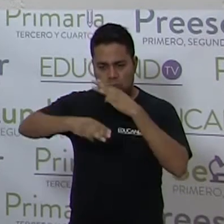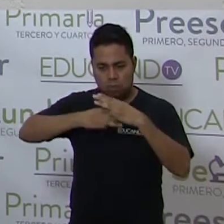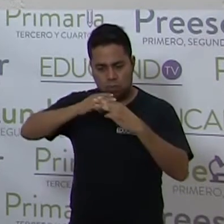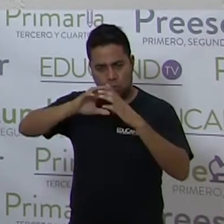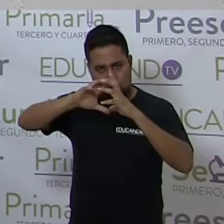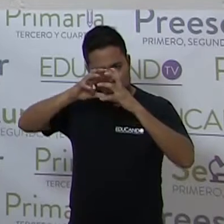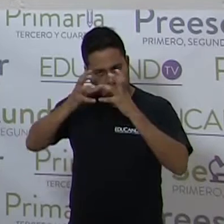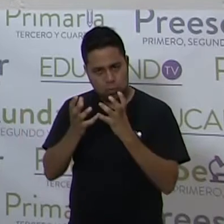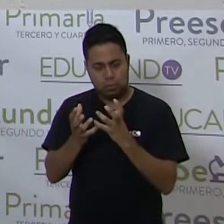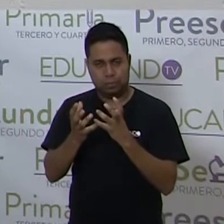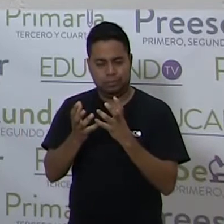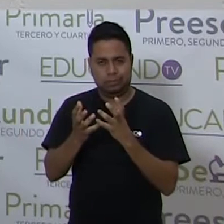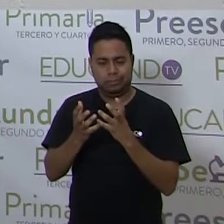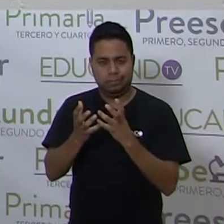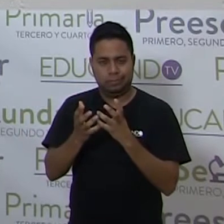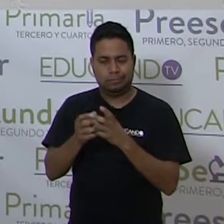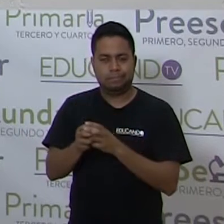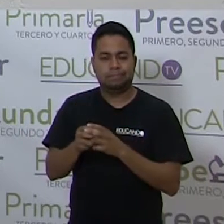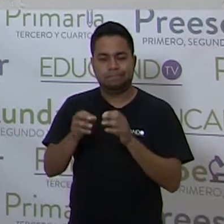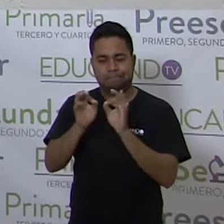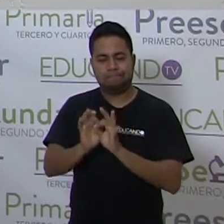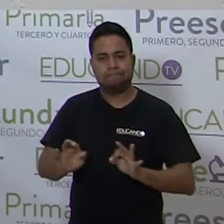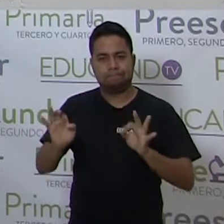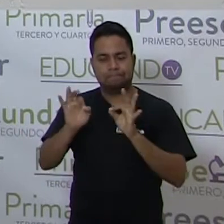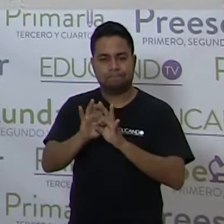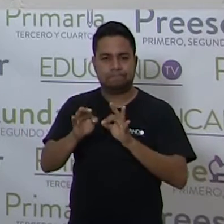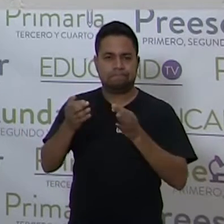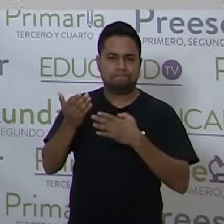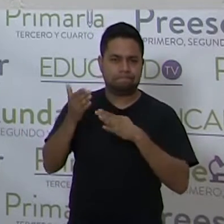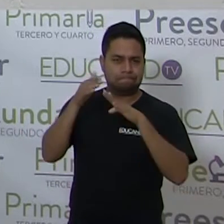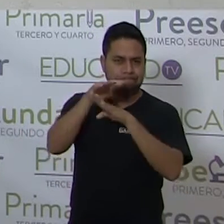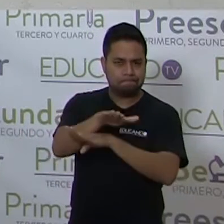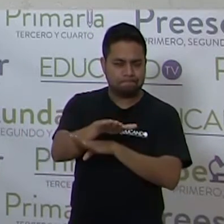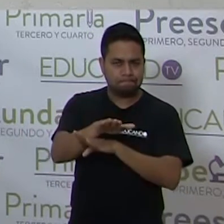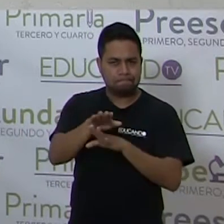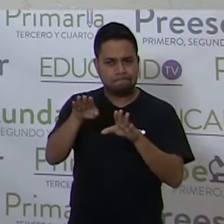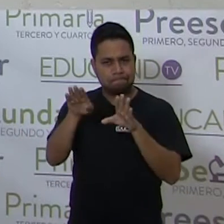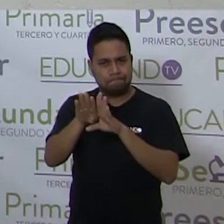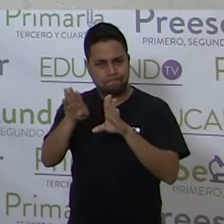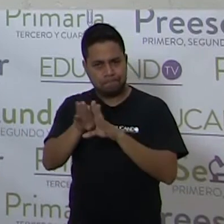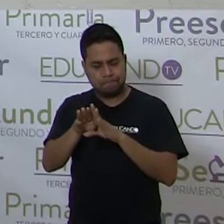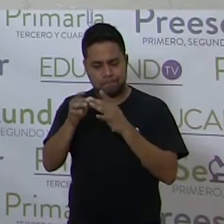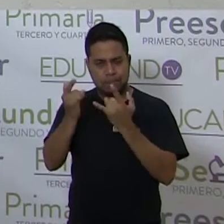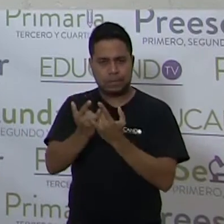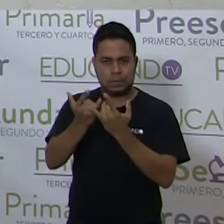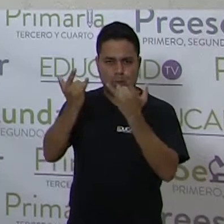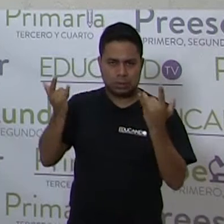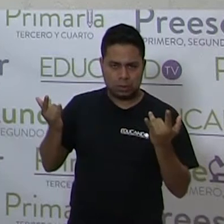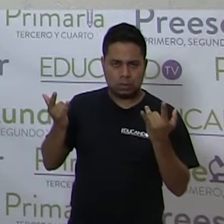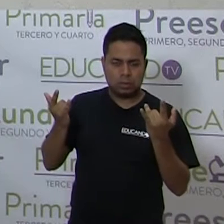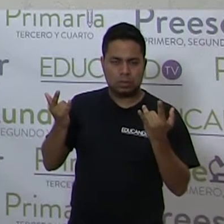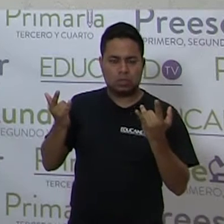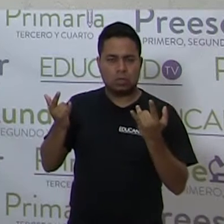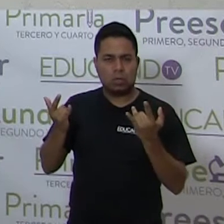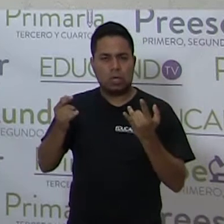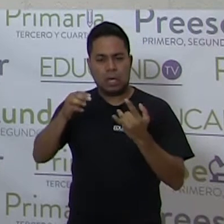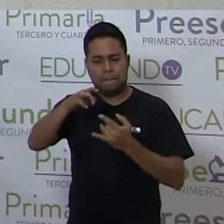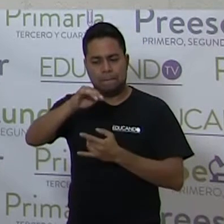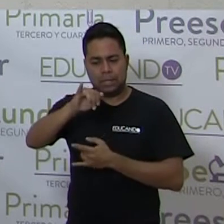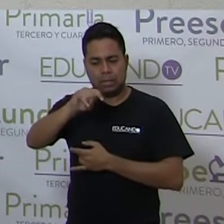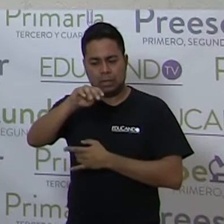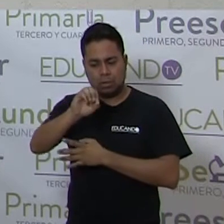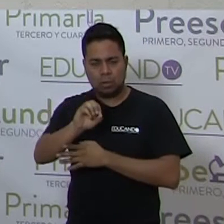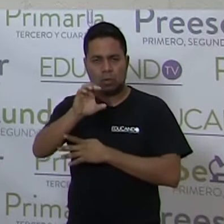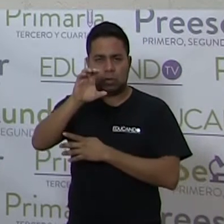En específico, vamos a aprender cómo un mito o una leyenda